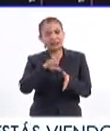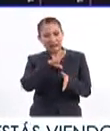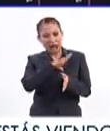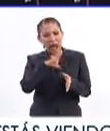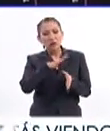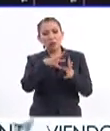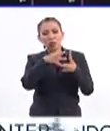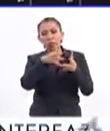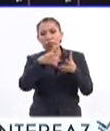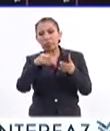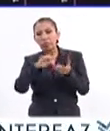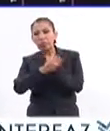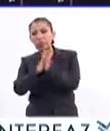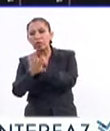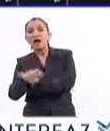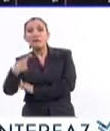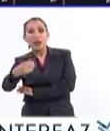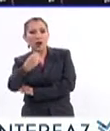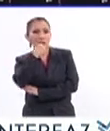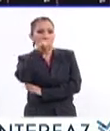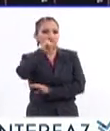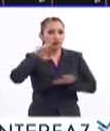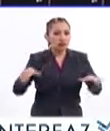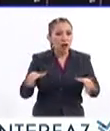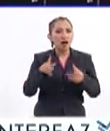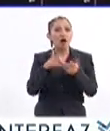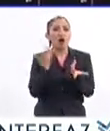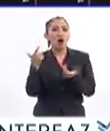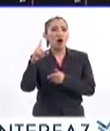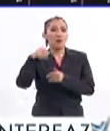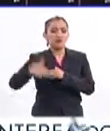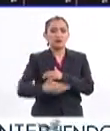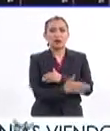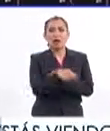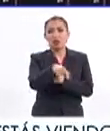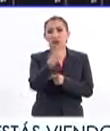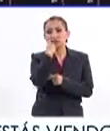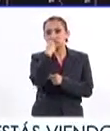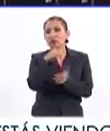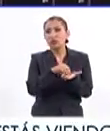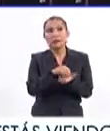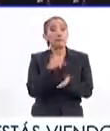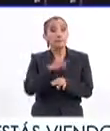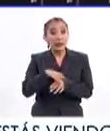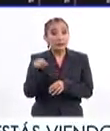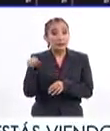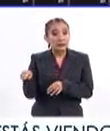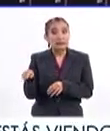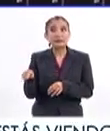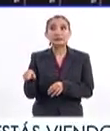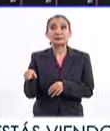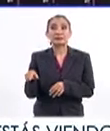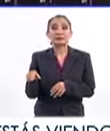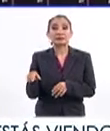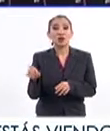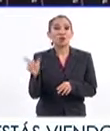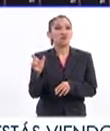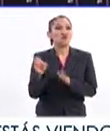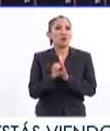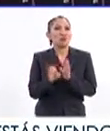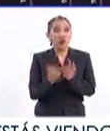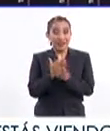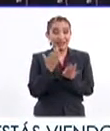ido perdiendo pues el consumo de aves o de productos acuáticos, ¿no? Aún más, por ejemplo, cuando por